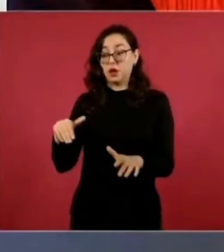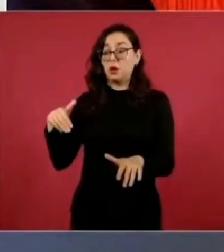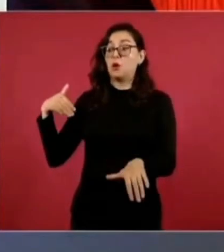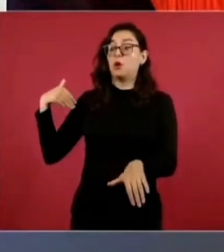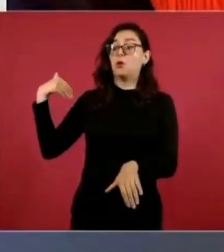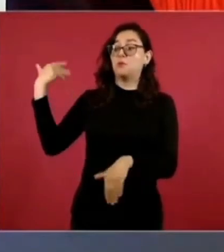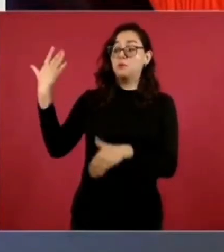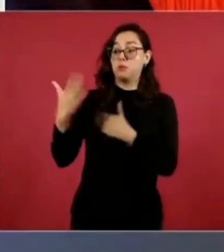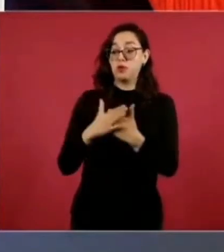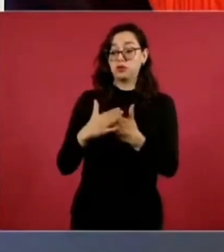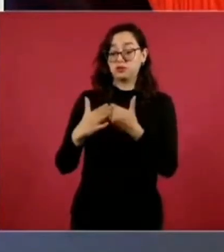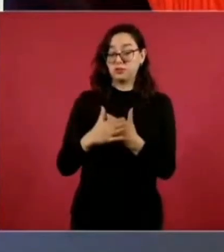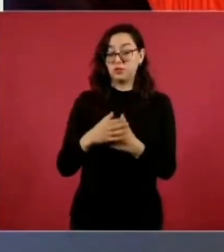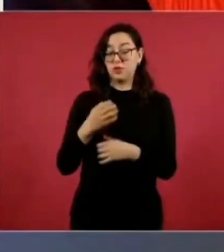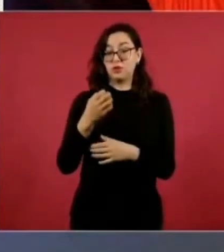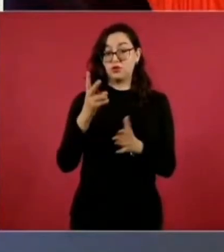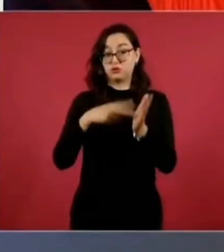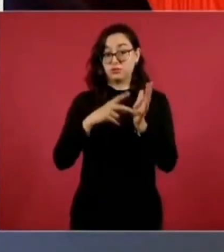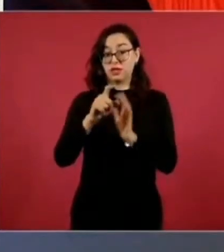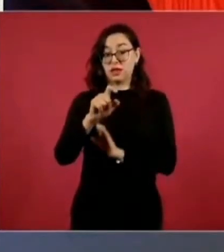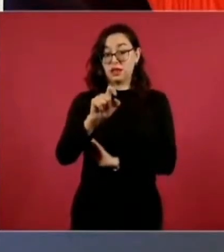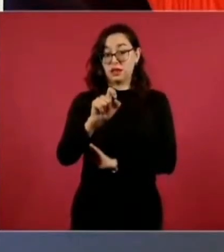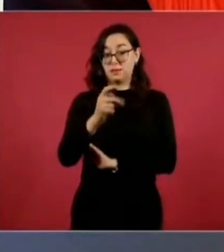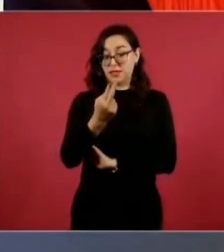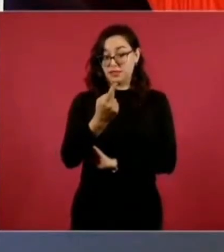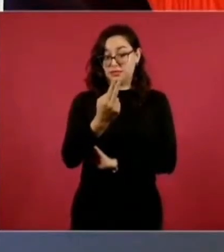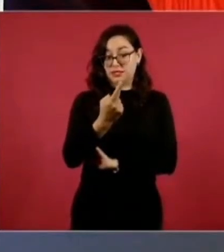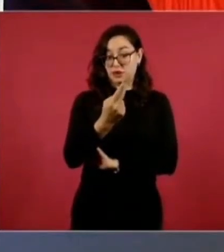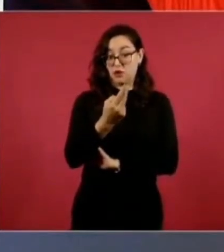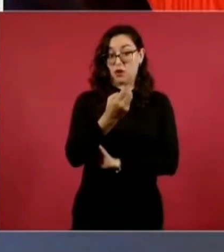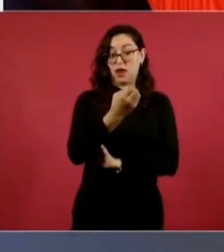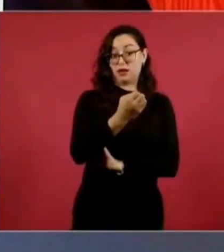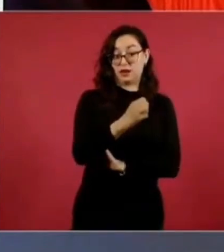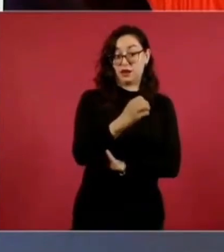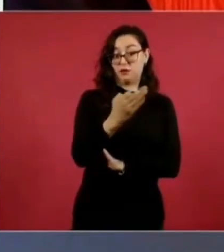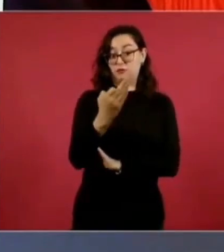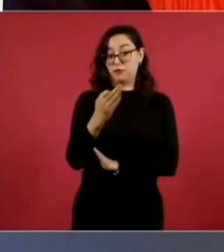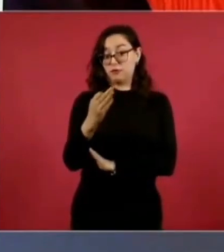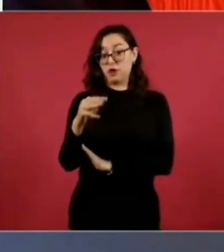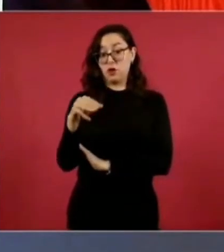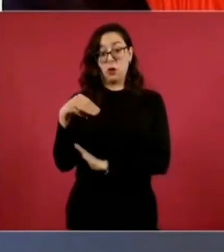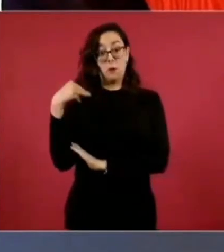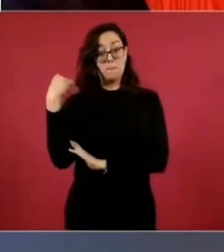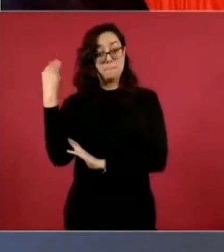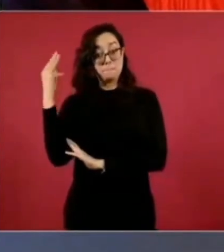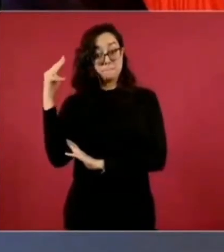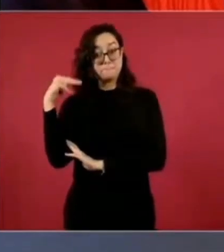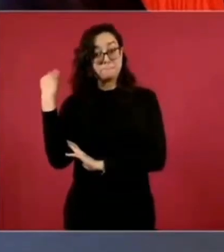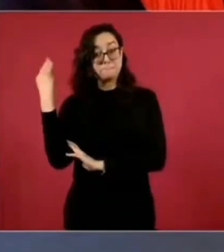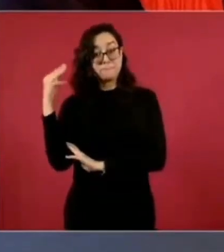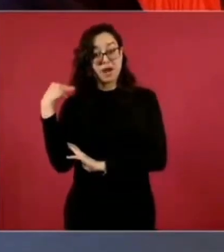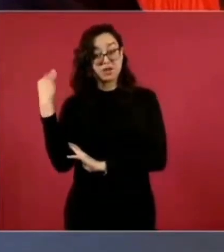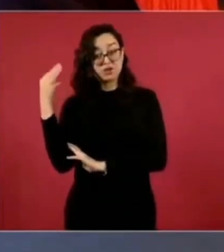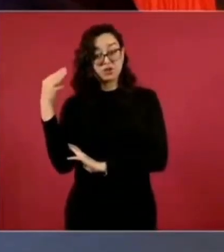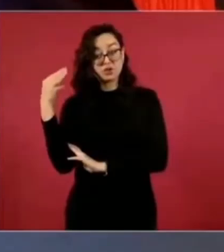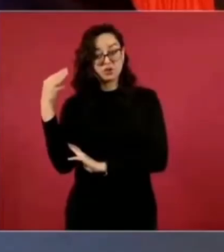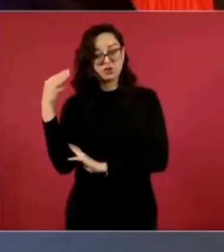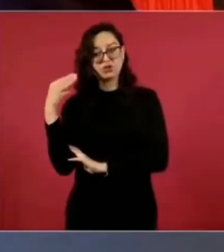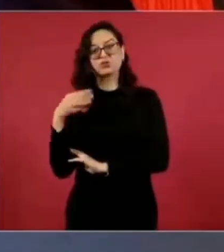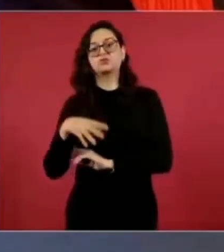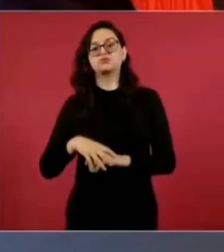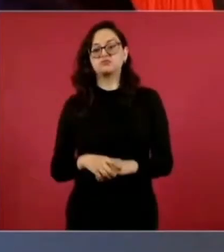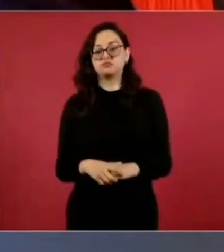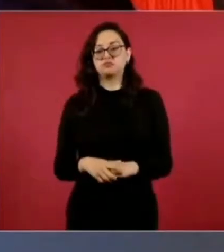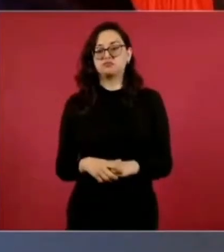y en el primer trimestre del 25, ya con la entrada en pleno de la coquizadora de Tula, vamos a haber